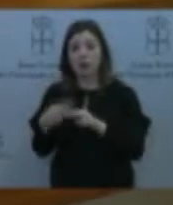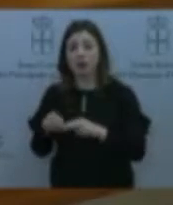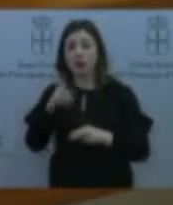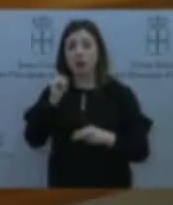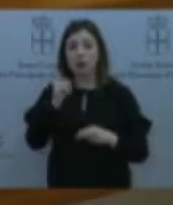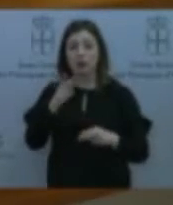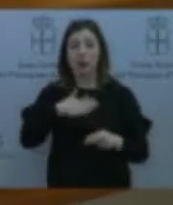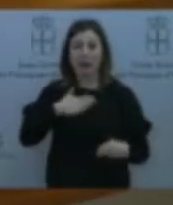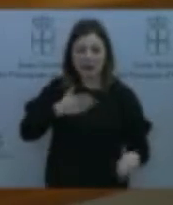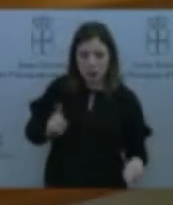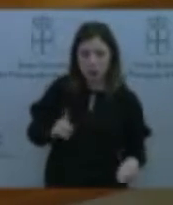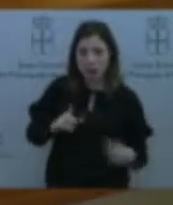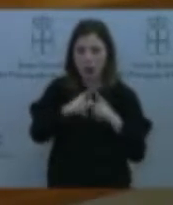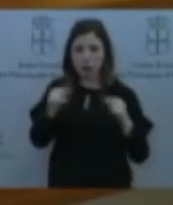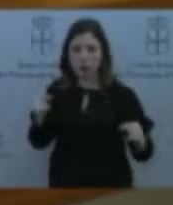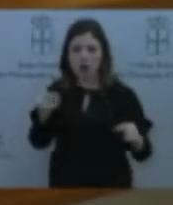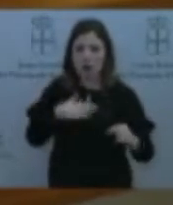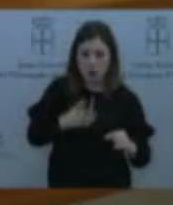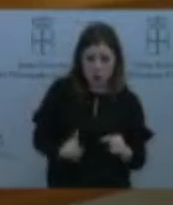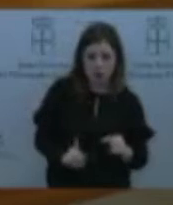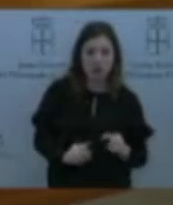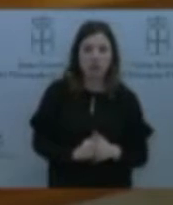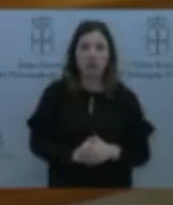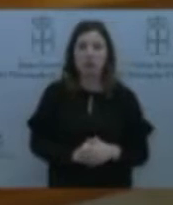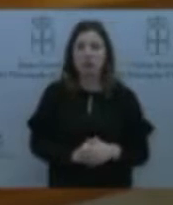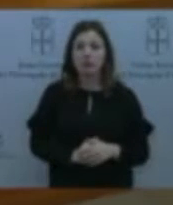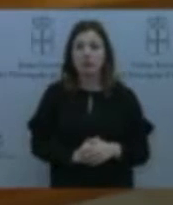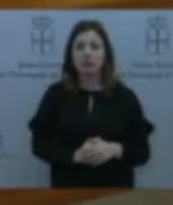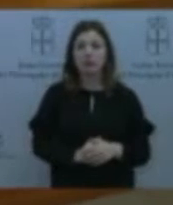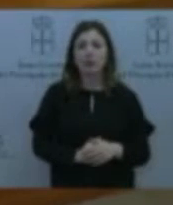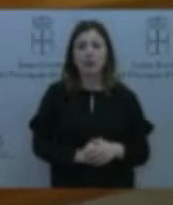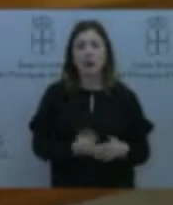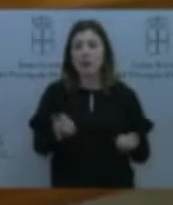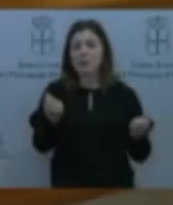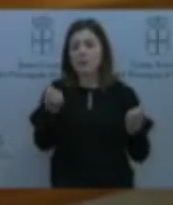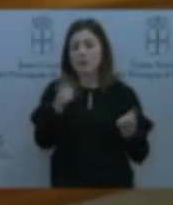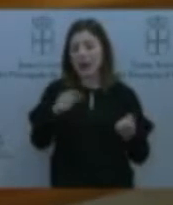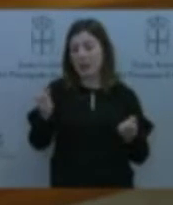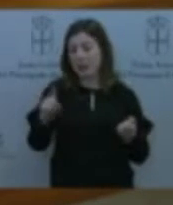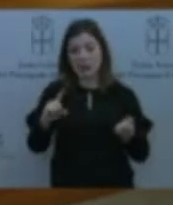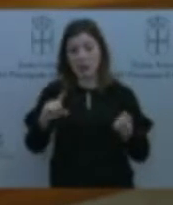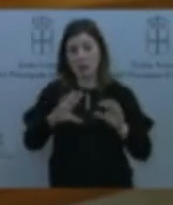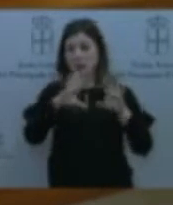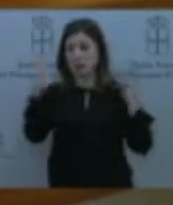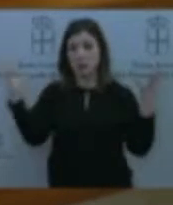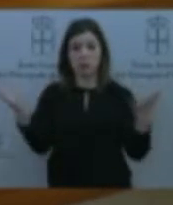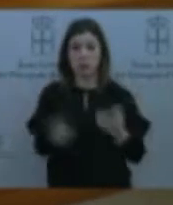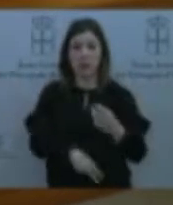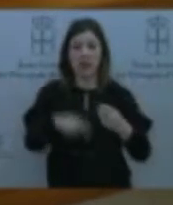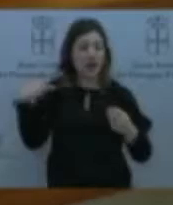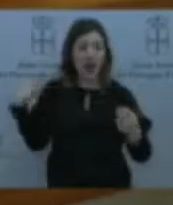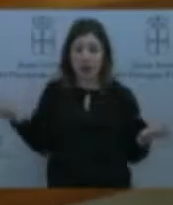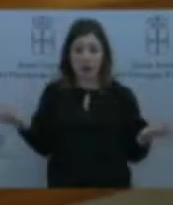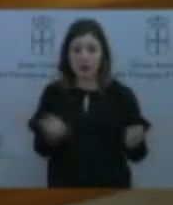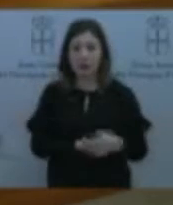sino que había similitudes en el conjunto del planeta, una respuesta generalizada que negaba los cambios,